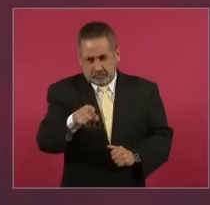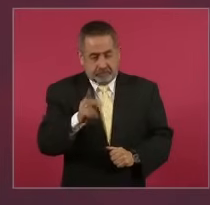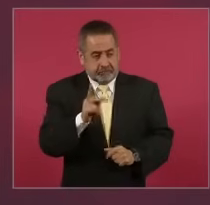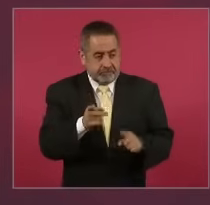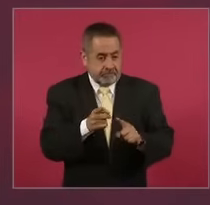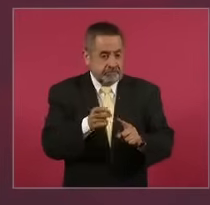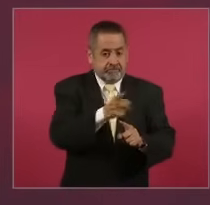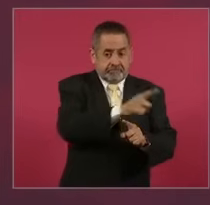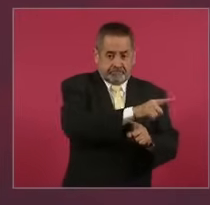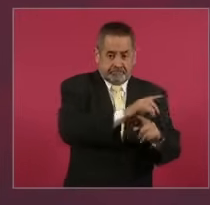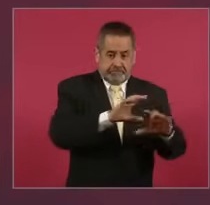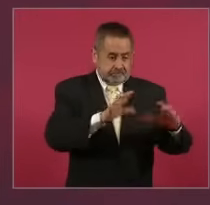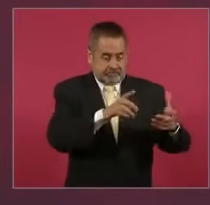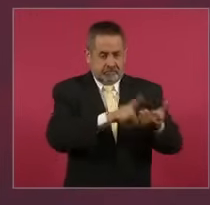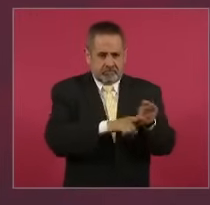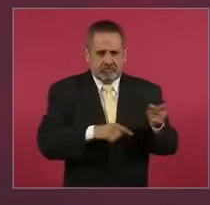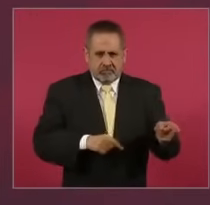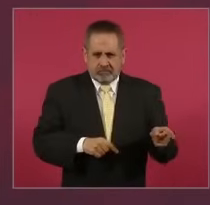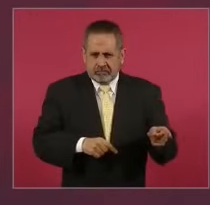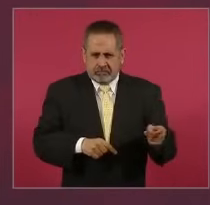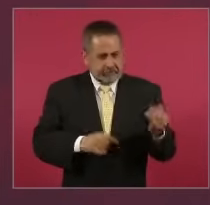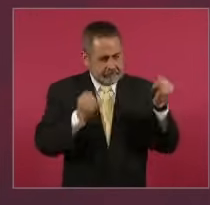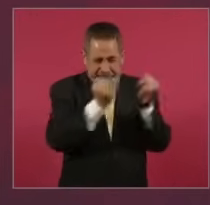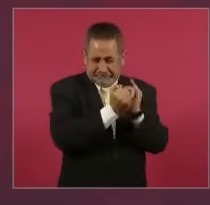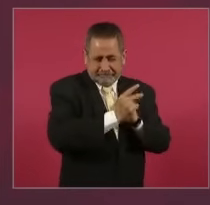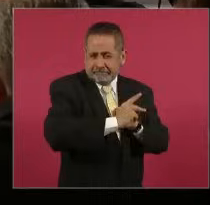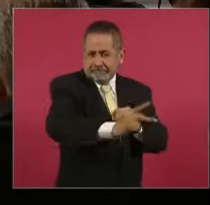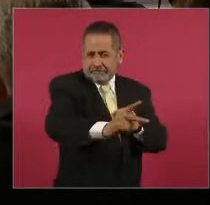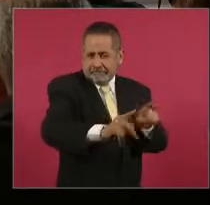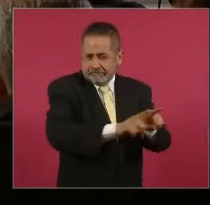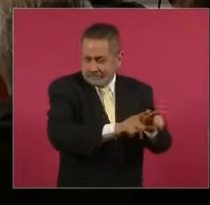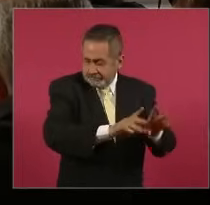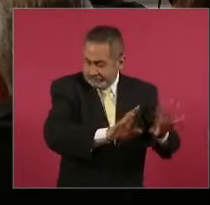otros, ¿sí?, son igualitos,